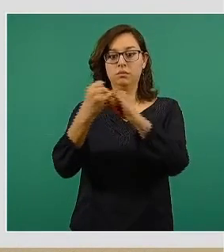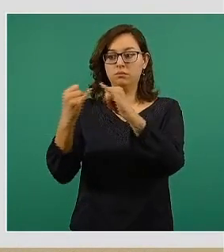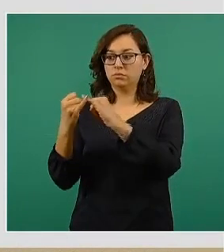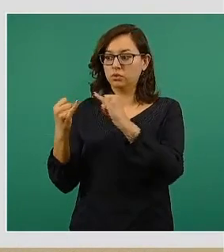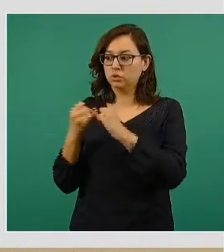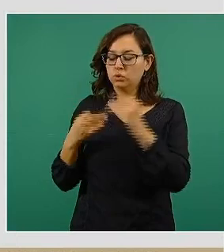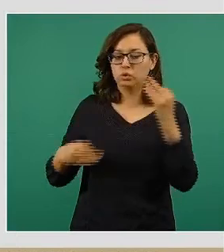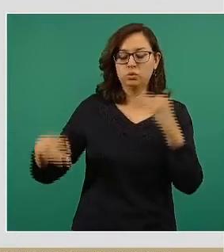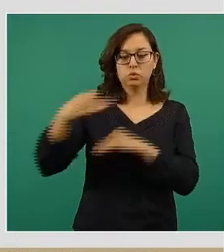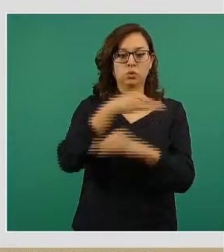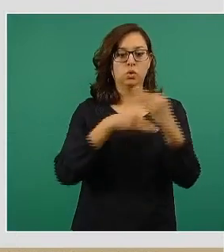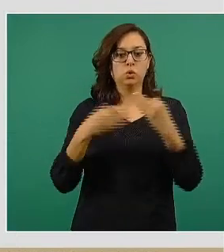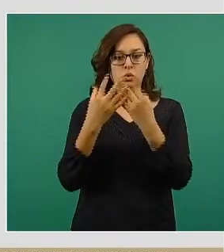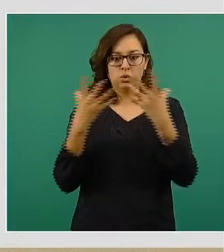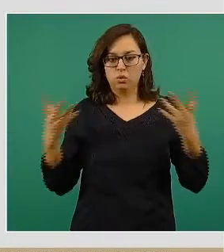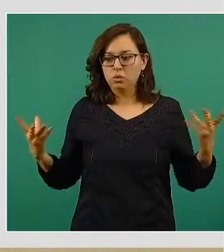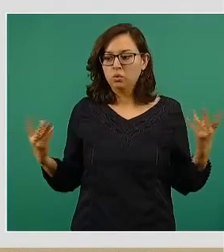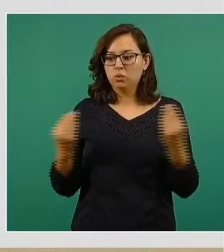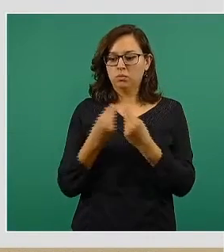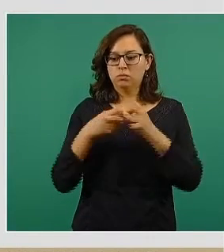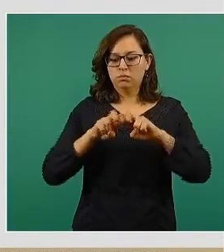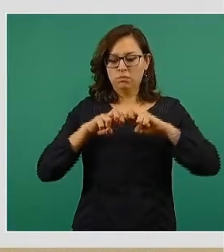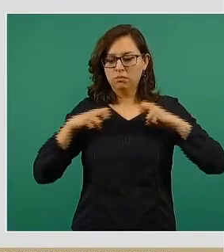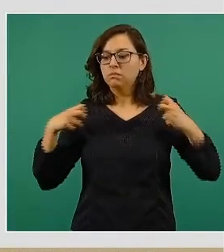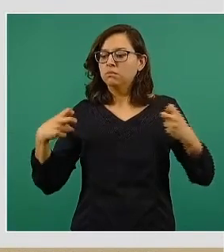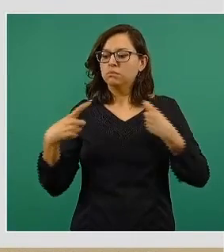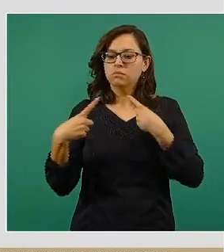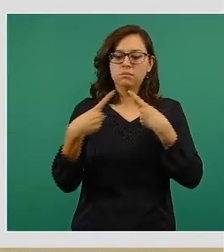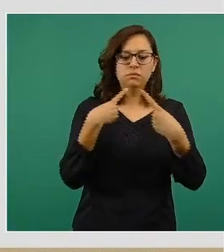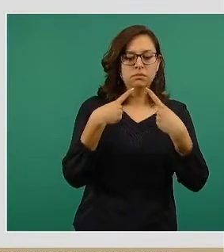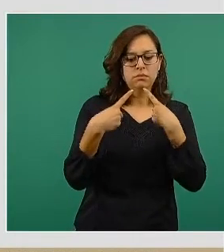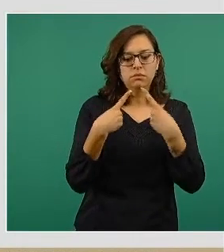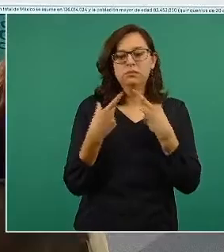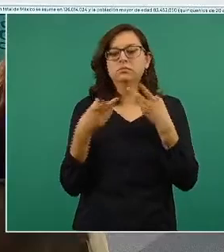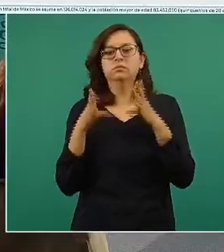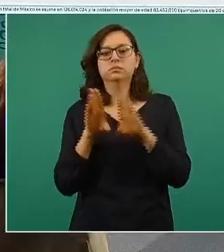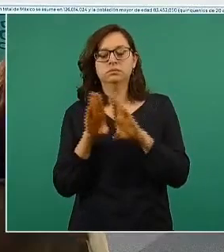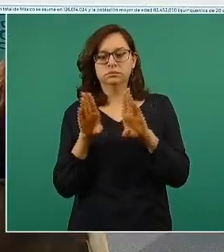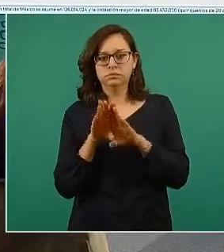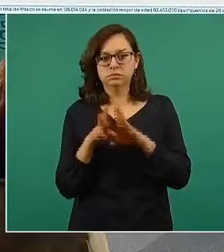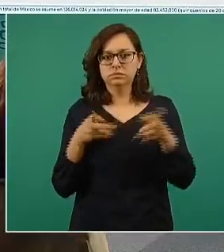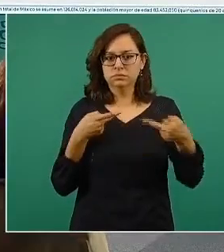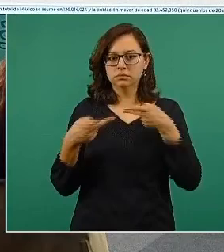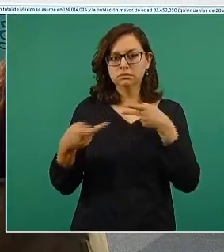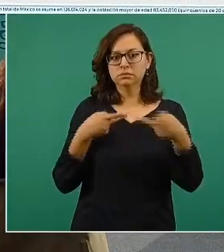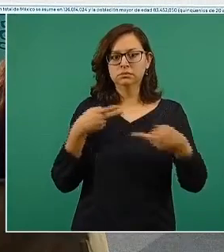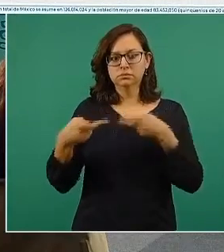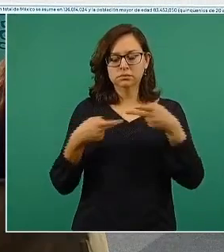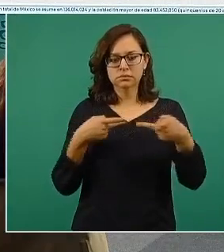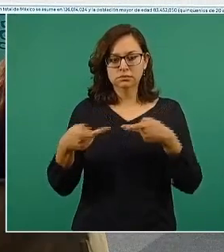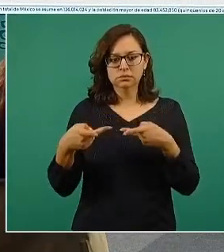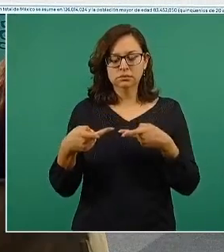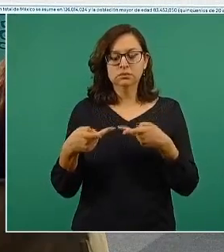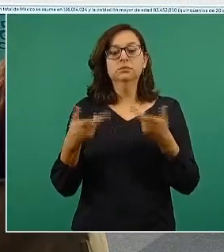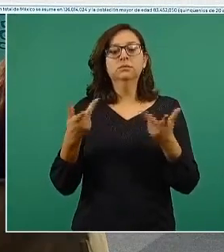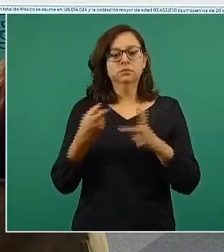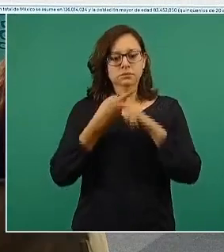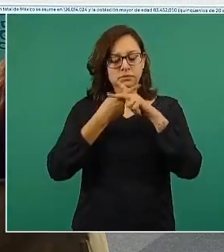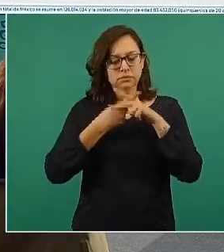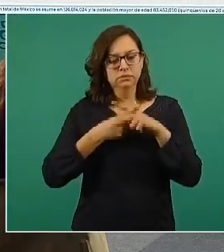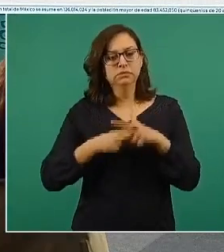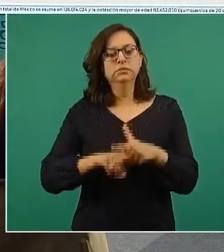necesarias y que en ese momento se visualizaban como necesarias para poder contribuir a una muy buena respuesta. Y aquí es donde da inicio